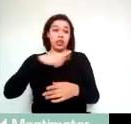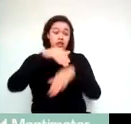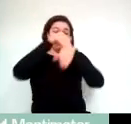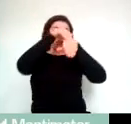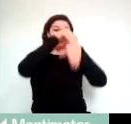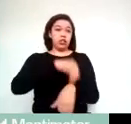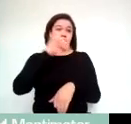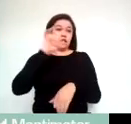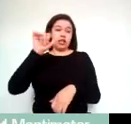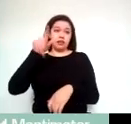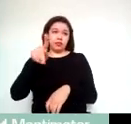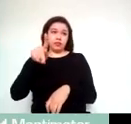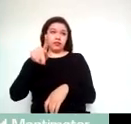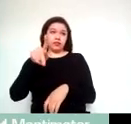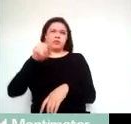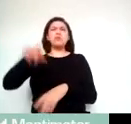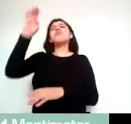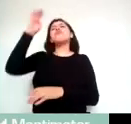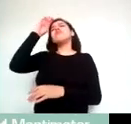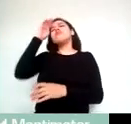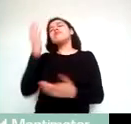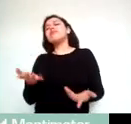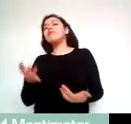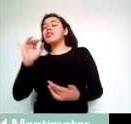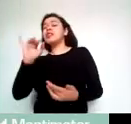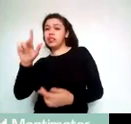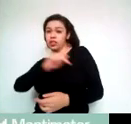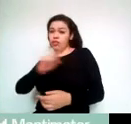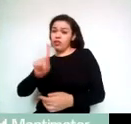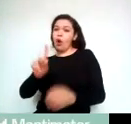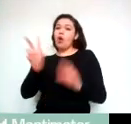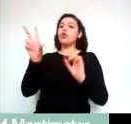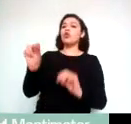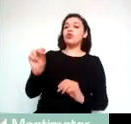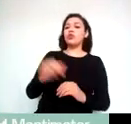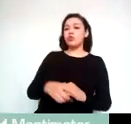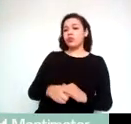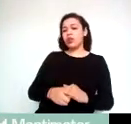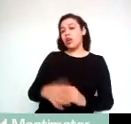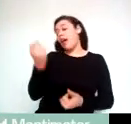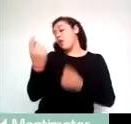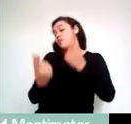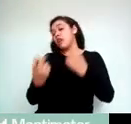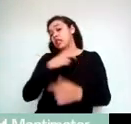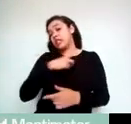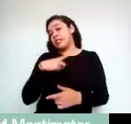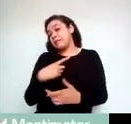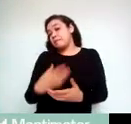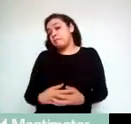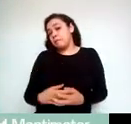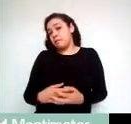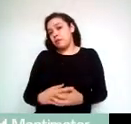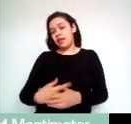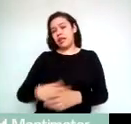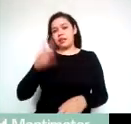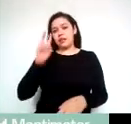IAPs? ¿Ustedes qué piensan? ¿Sí es para todos o no? Tal vez es solo para algunas. Aquí estamos recibiendo